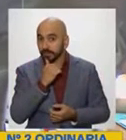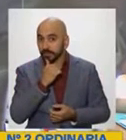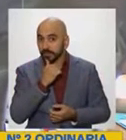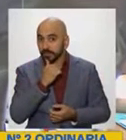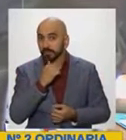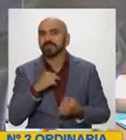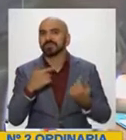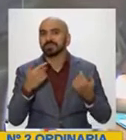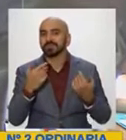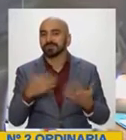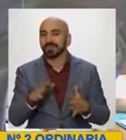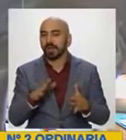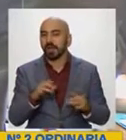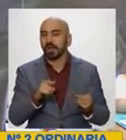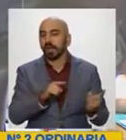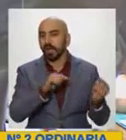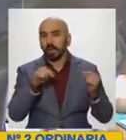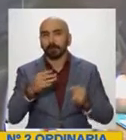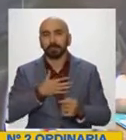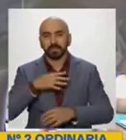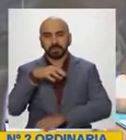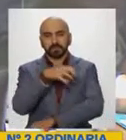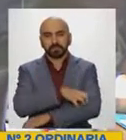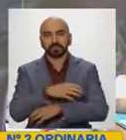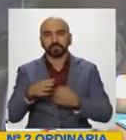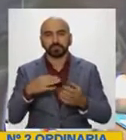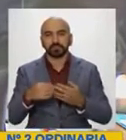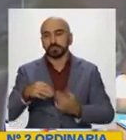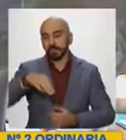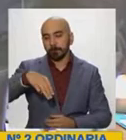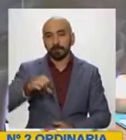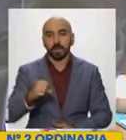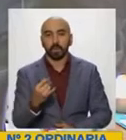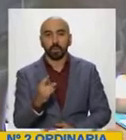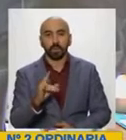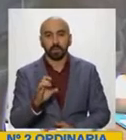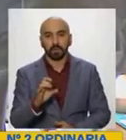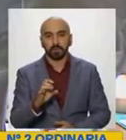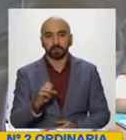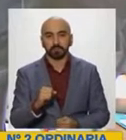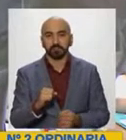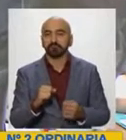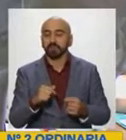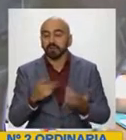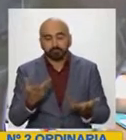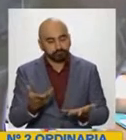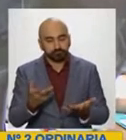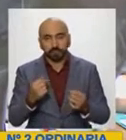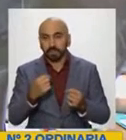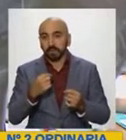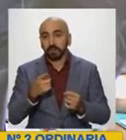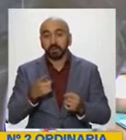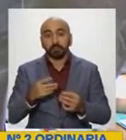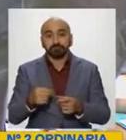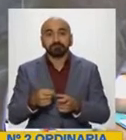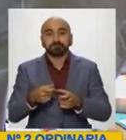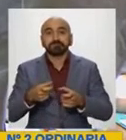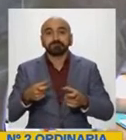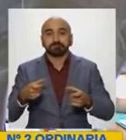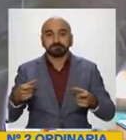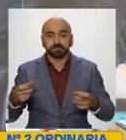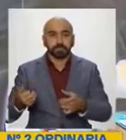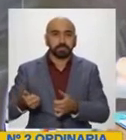a la zona central del país y a mi región en el Maule, nos va a superar. El tema del crimen organizado,